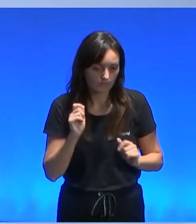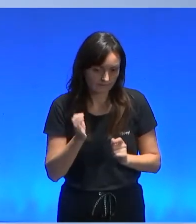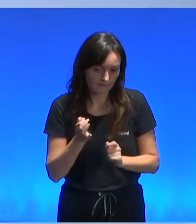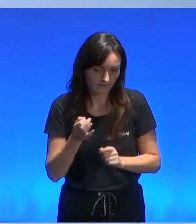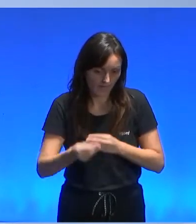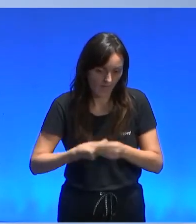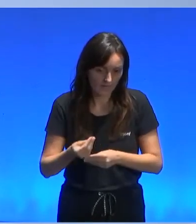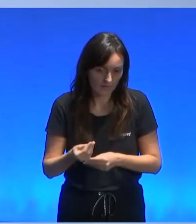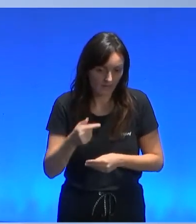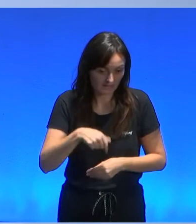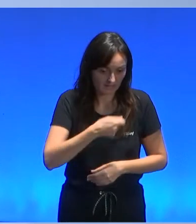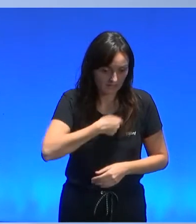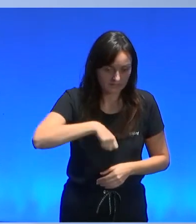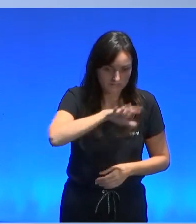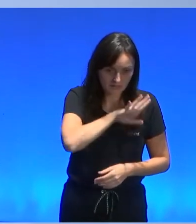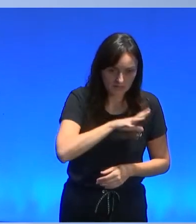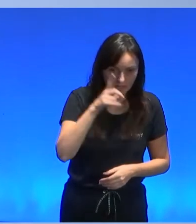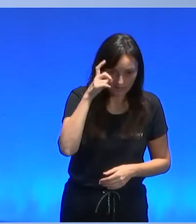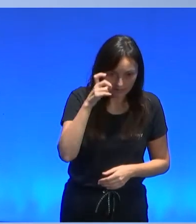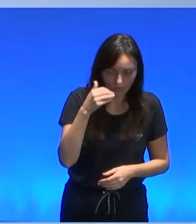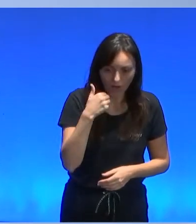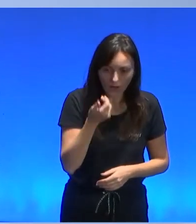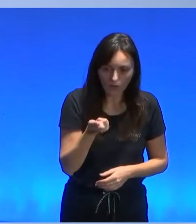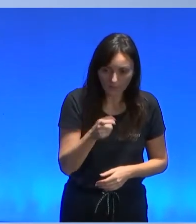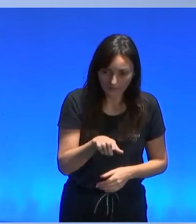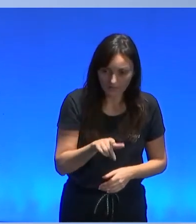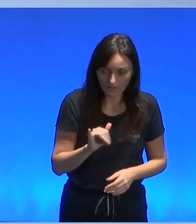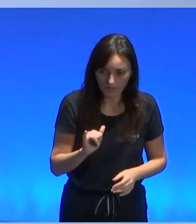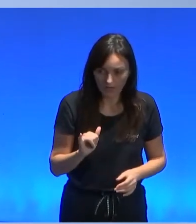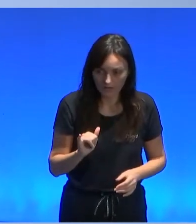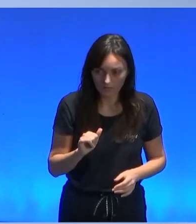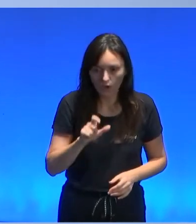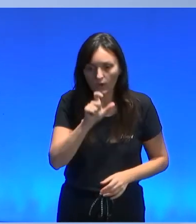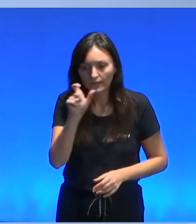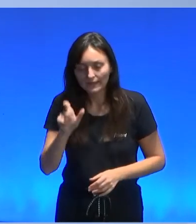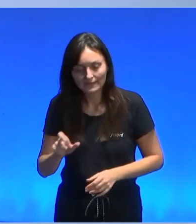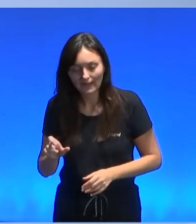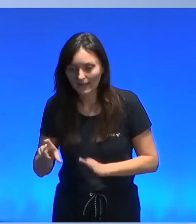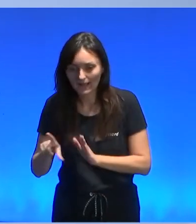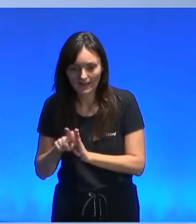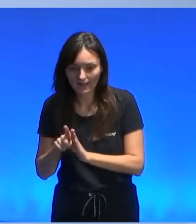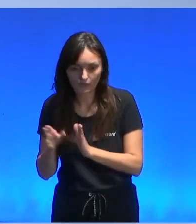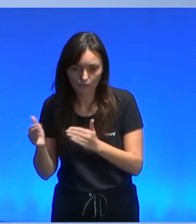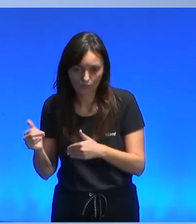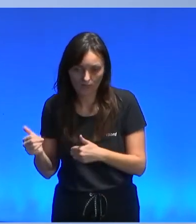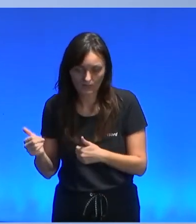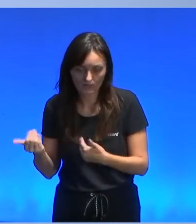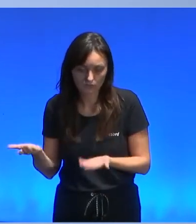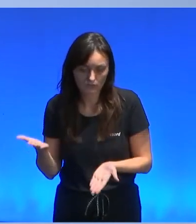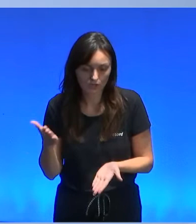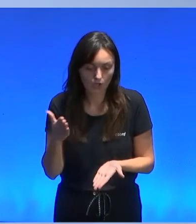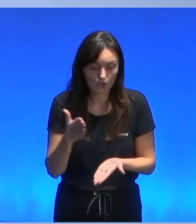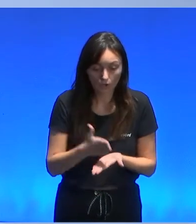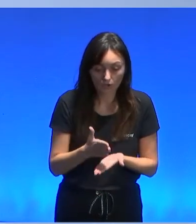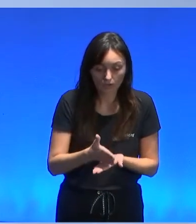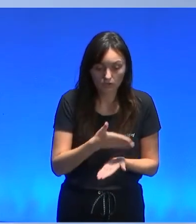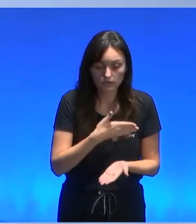España ya tenéis formas así, por ejemplo, en Italia no hay por ley, y las escuelas que